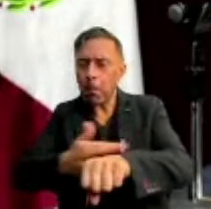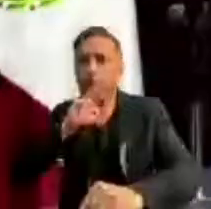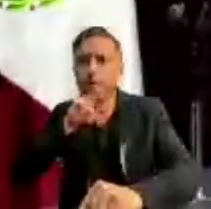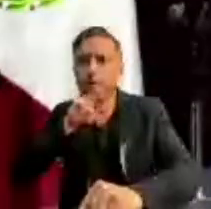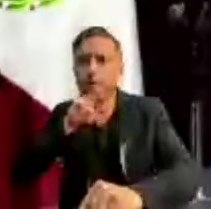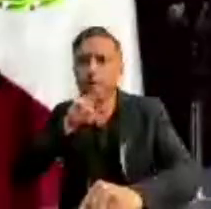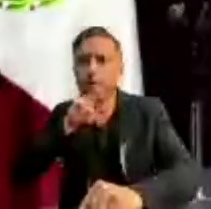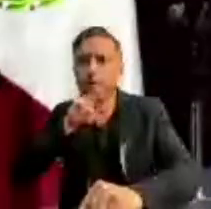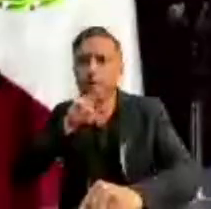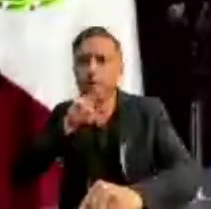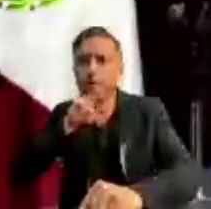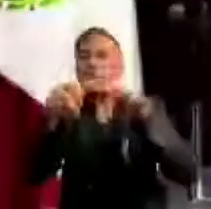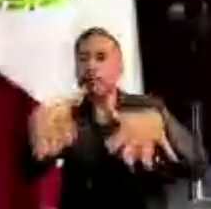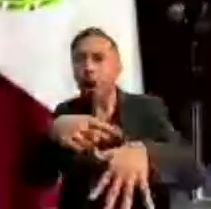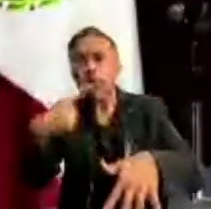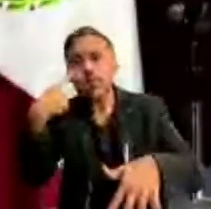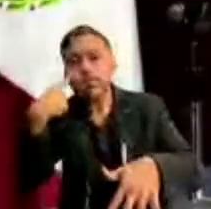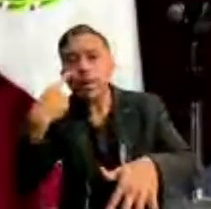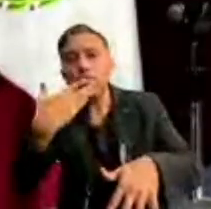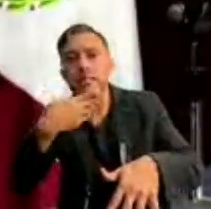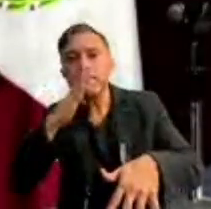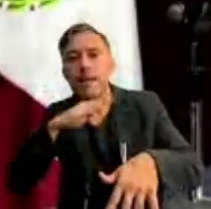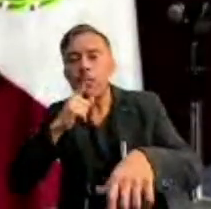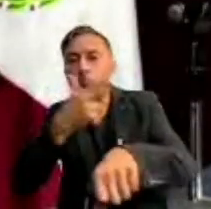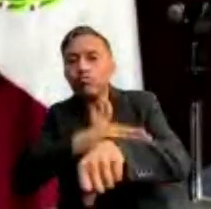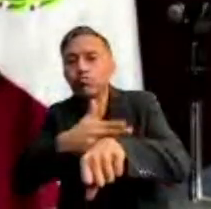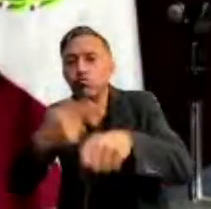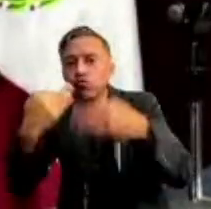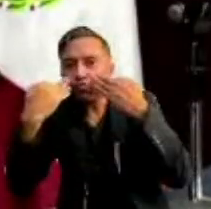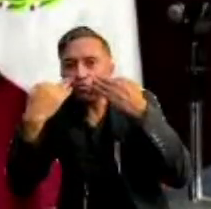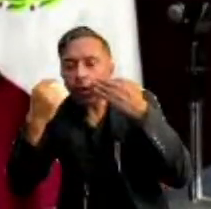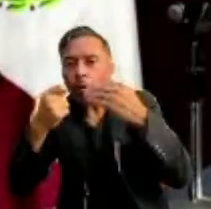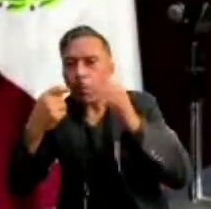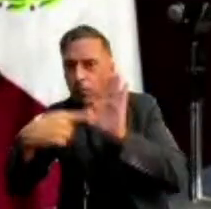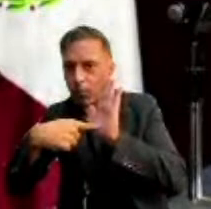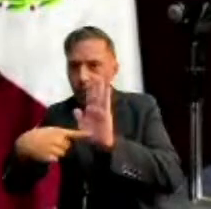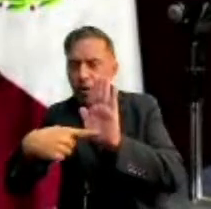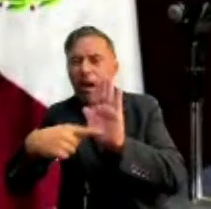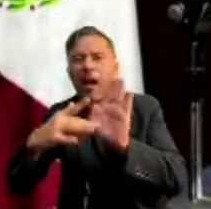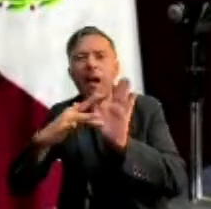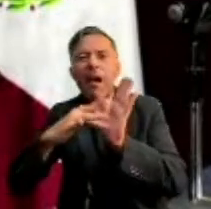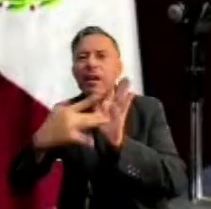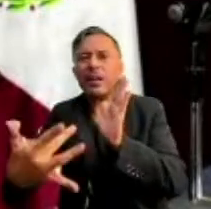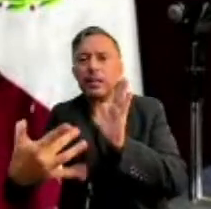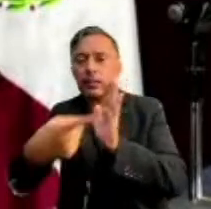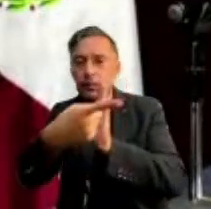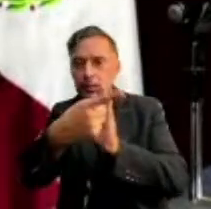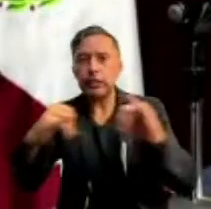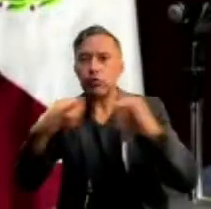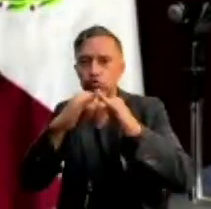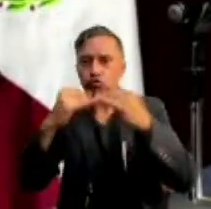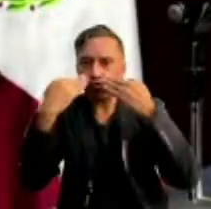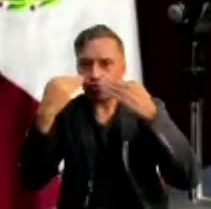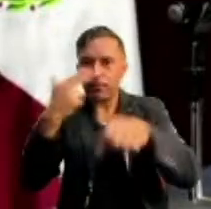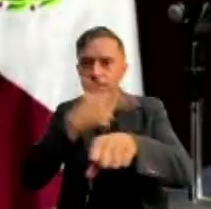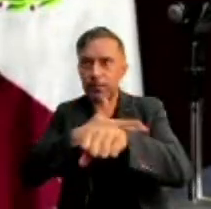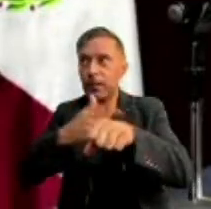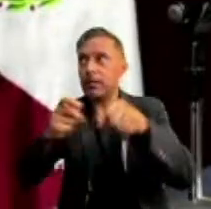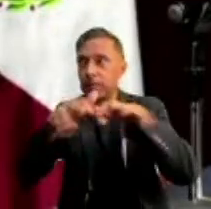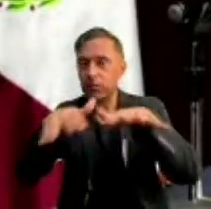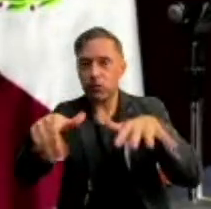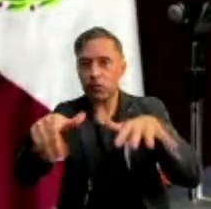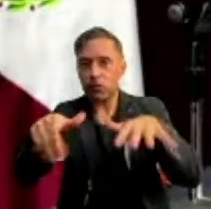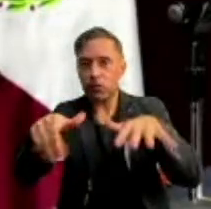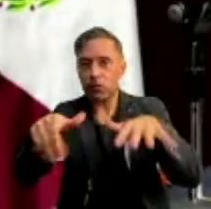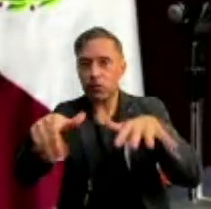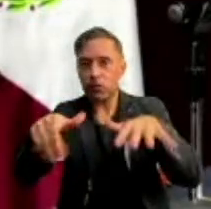sin duda solo se puede lograr de la de un mecanismo firme de transparencia que garantice libre acceso a la información